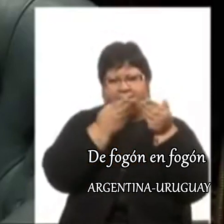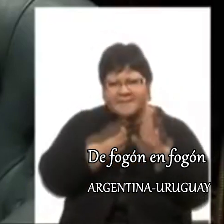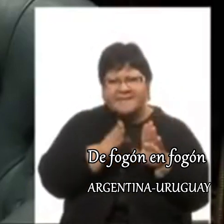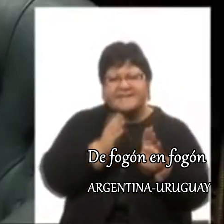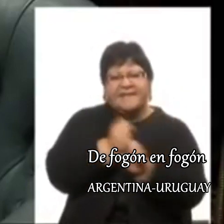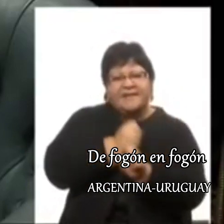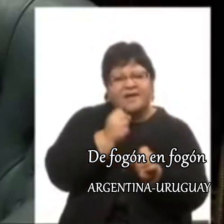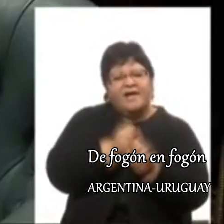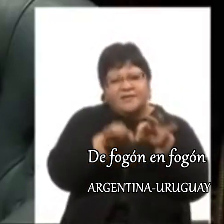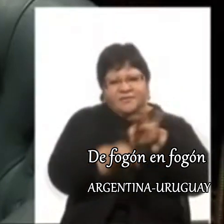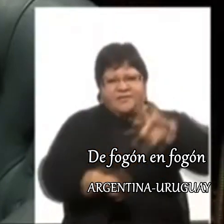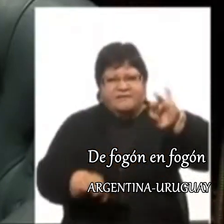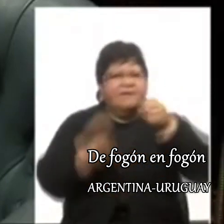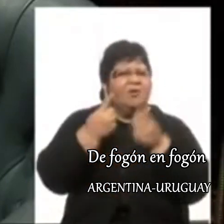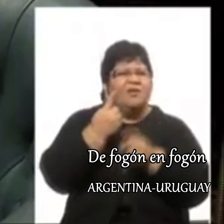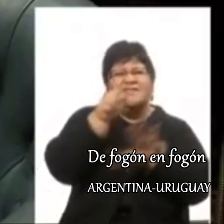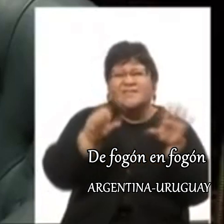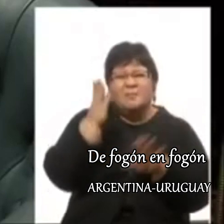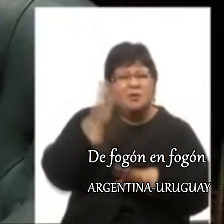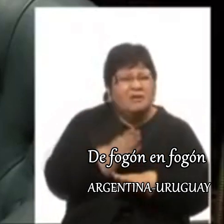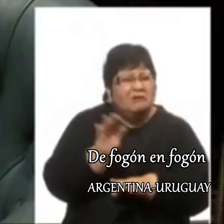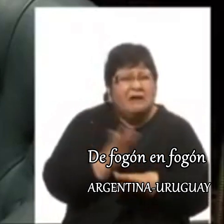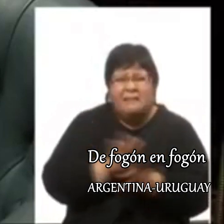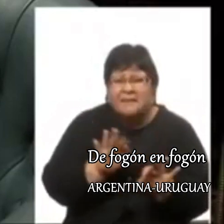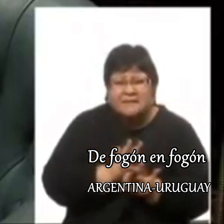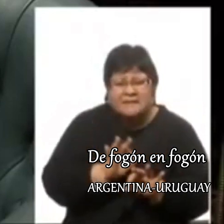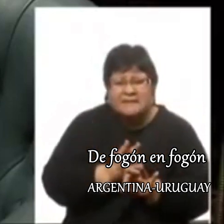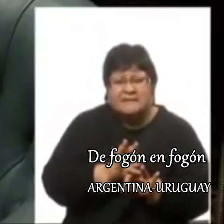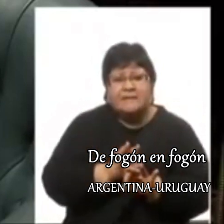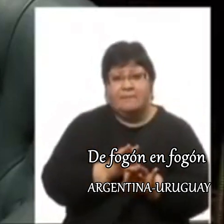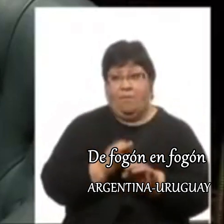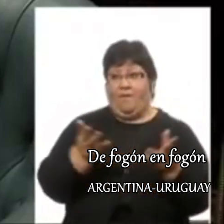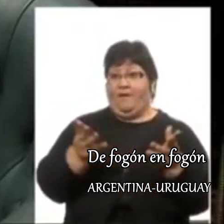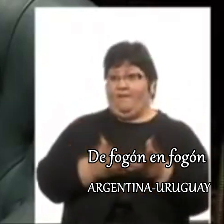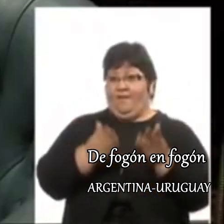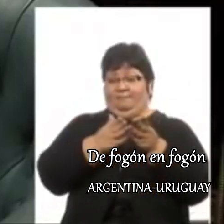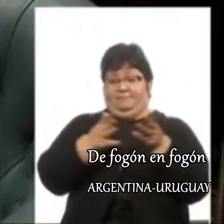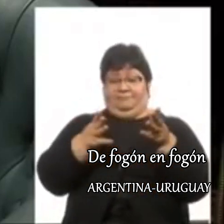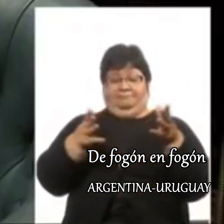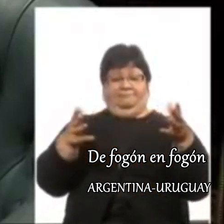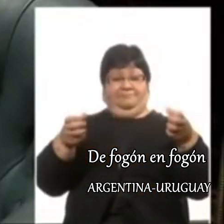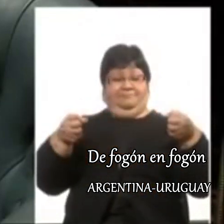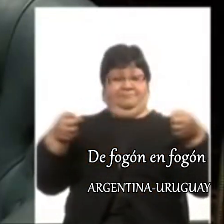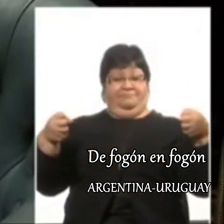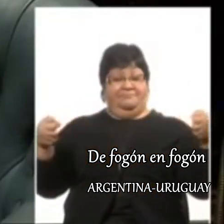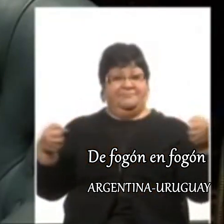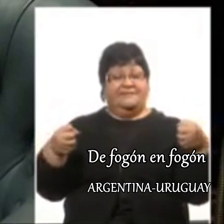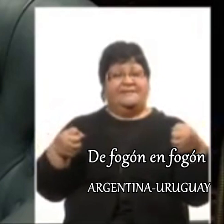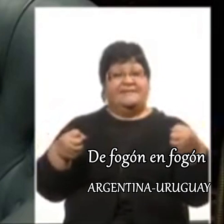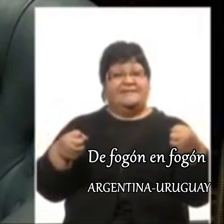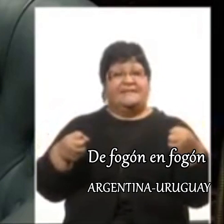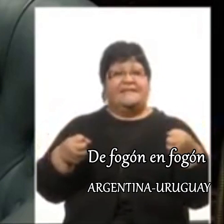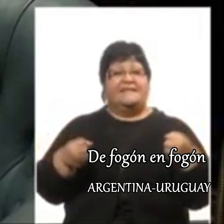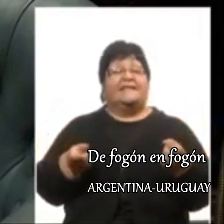cobertura del 17 por ciento pero ahora que la cobertura aumento se está volviendo para atrás de hecho